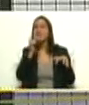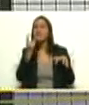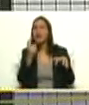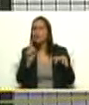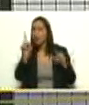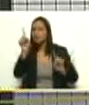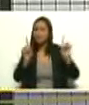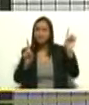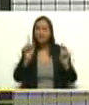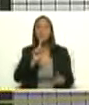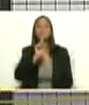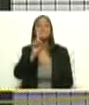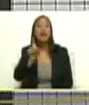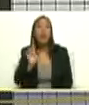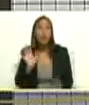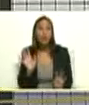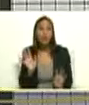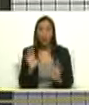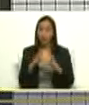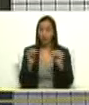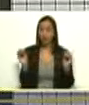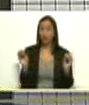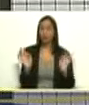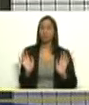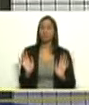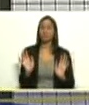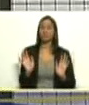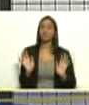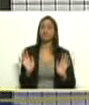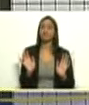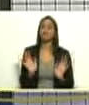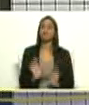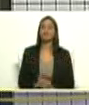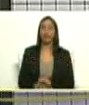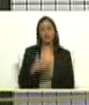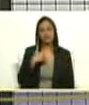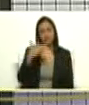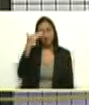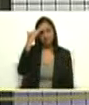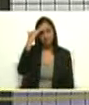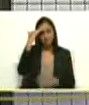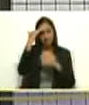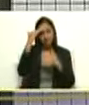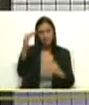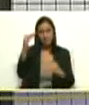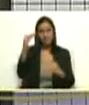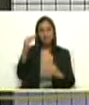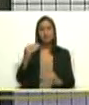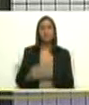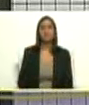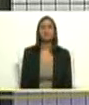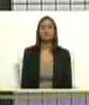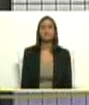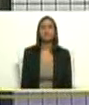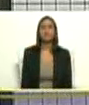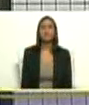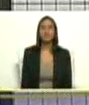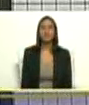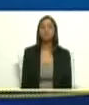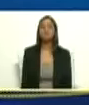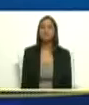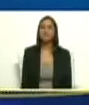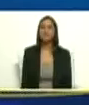faltó todo Bueno mi saludo nos vinimos a este